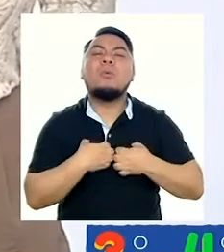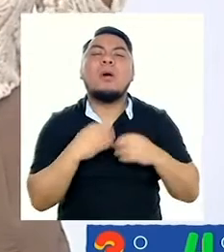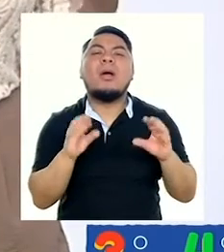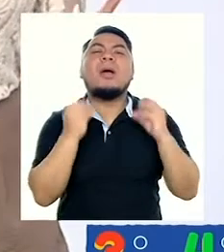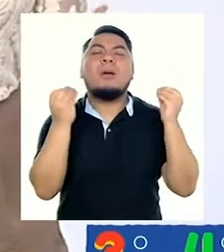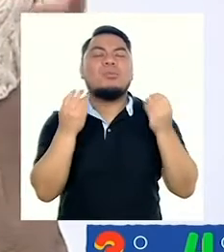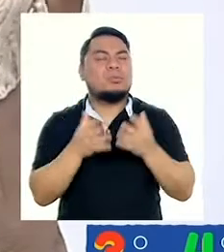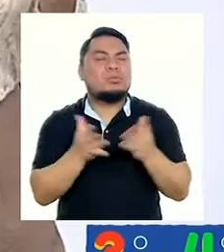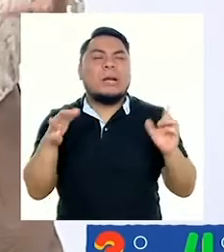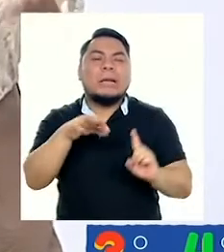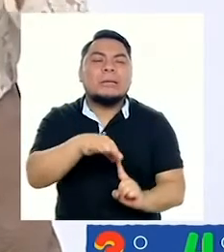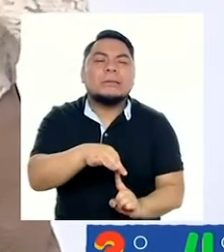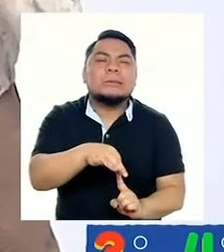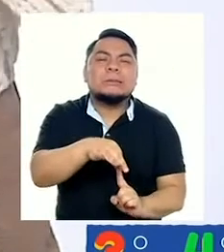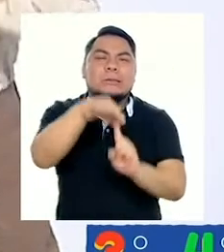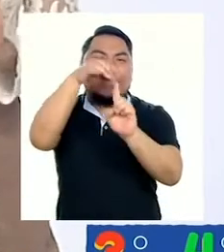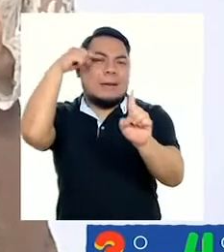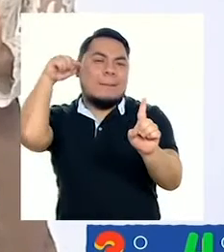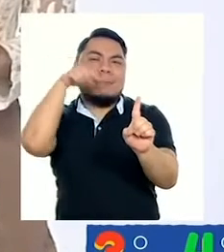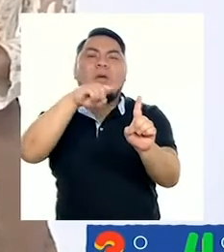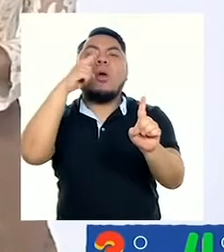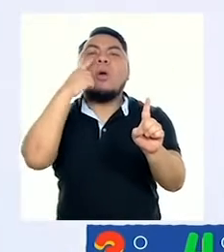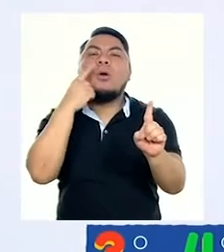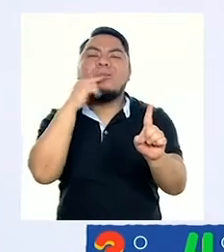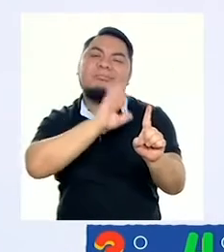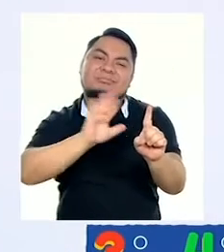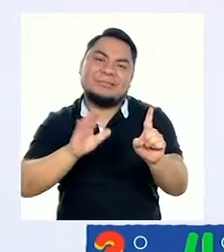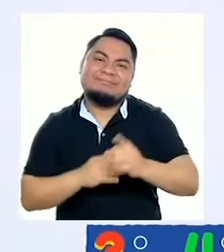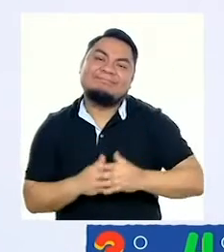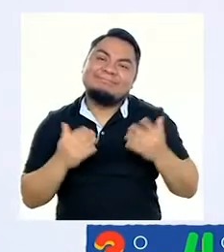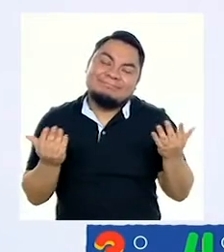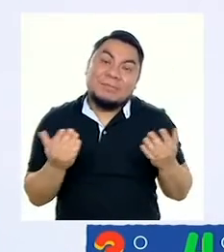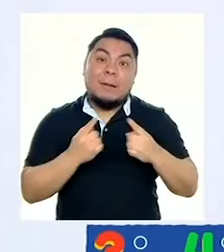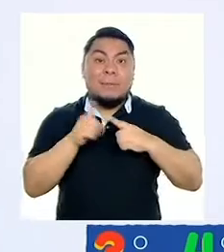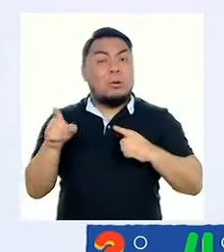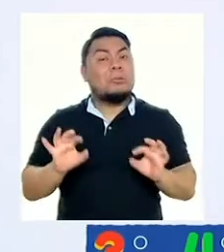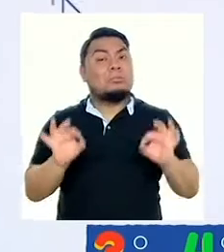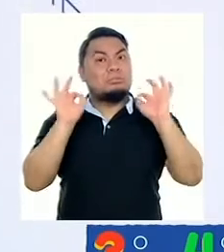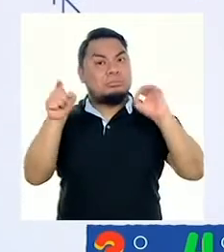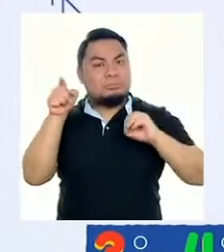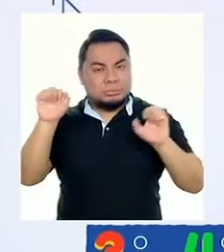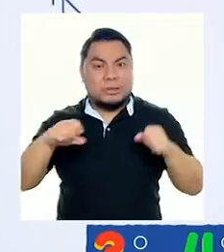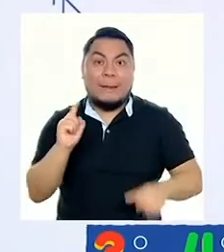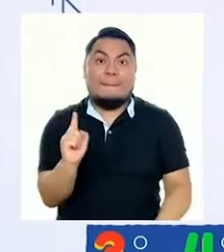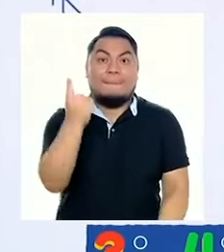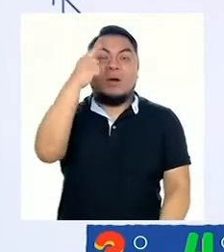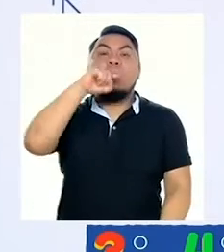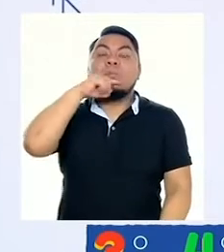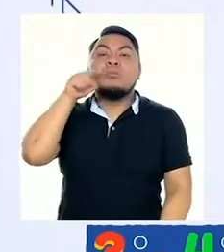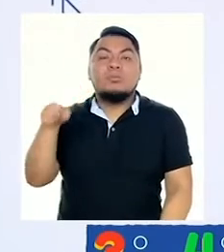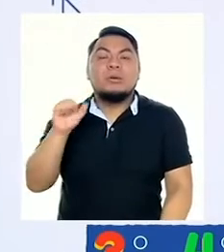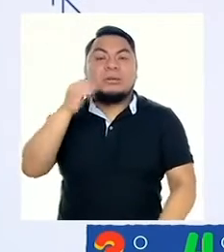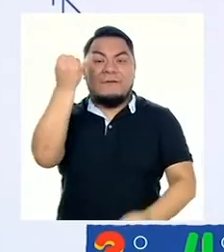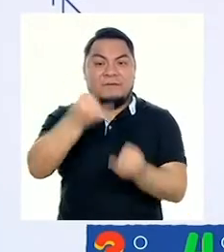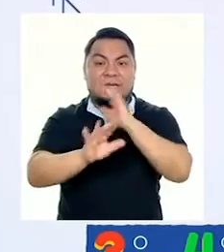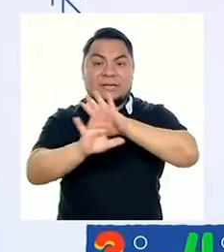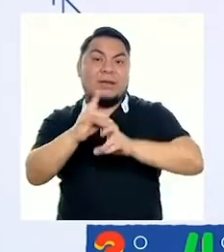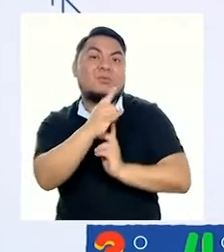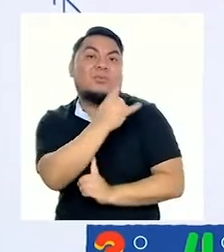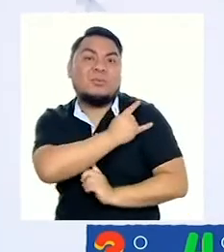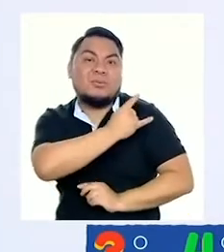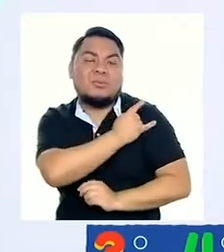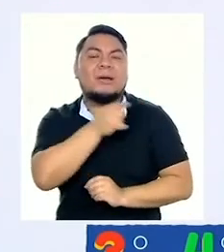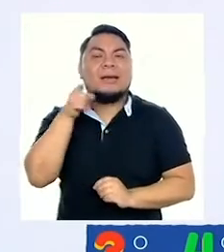era algo exclusivamente para los hombres. Debido a su gran éxito al ser la primera mujer en terminar la